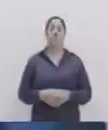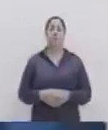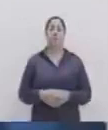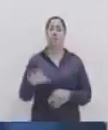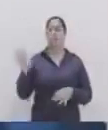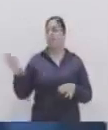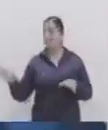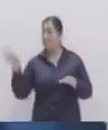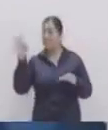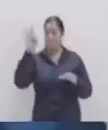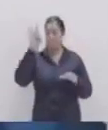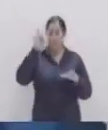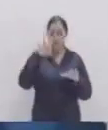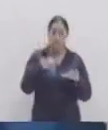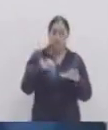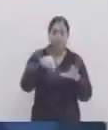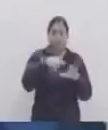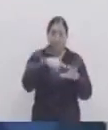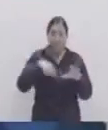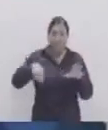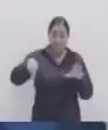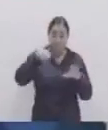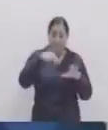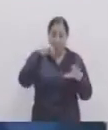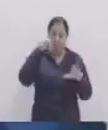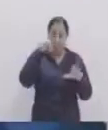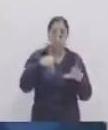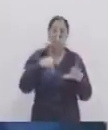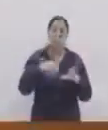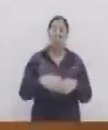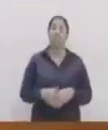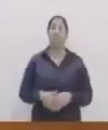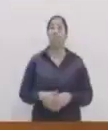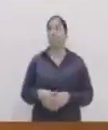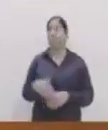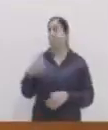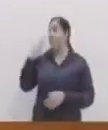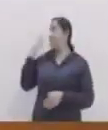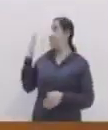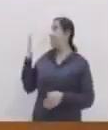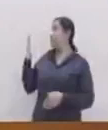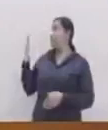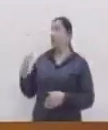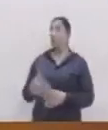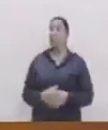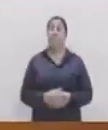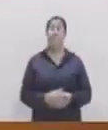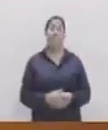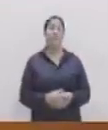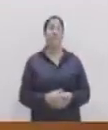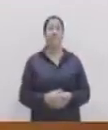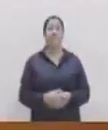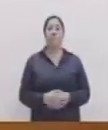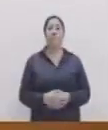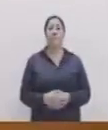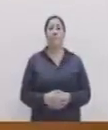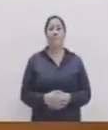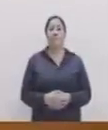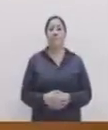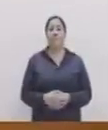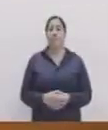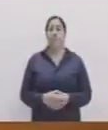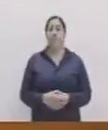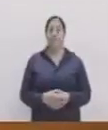uno de los alfileres, ¿sí?, en uno de los puntos de la circunferencia. Tomaremos otro, ¿sí?, de los alfileres que vamos a